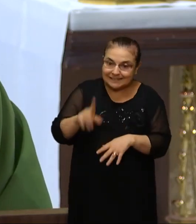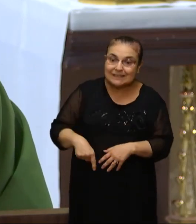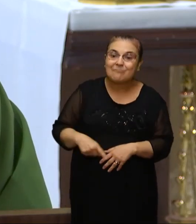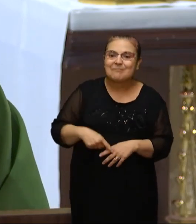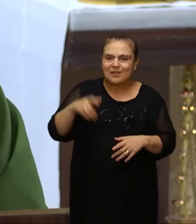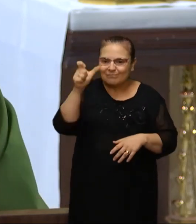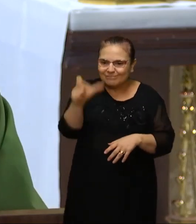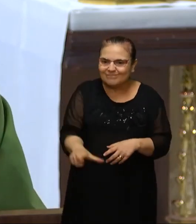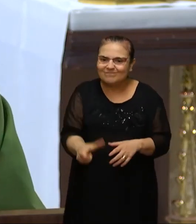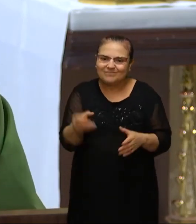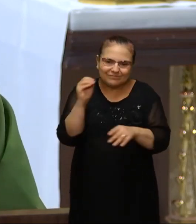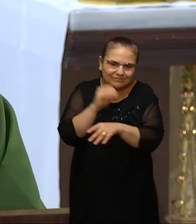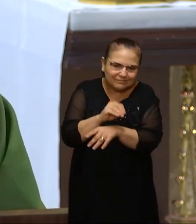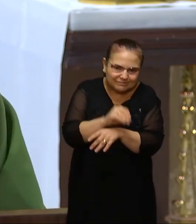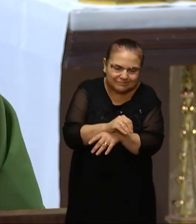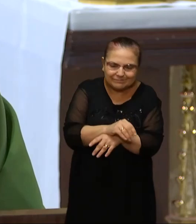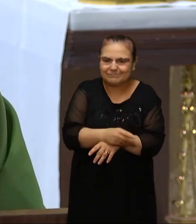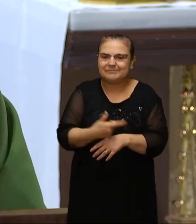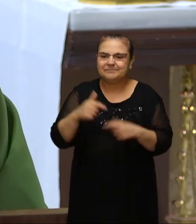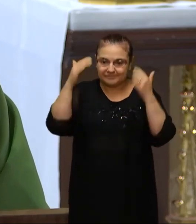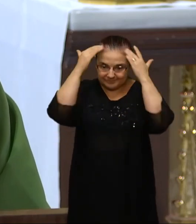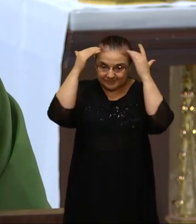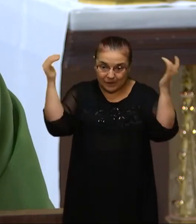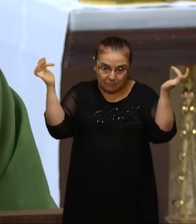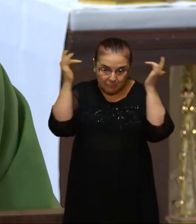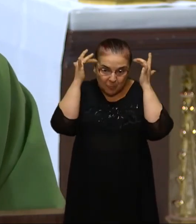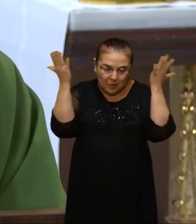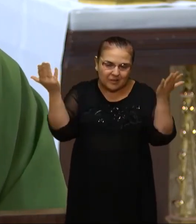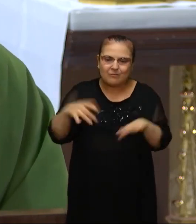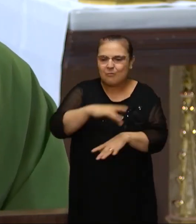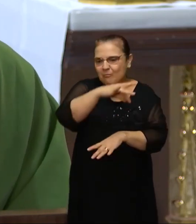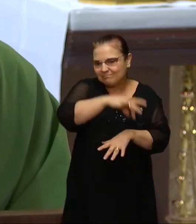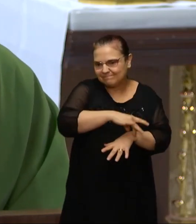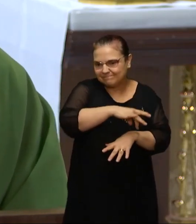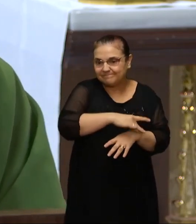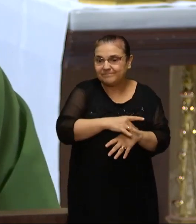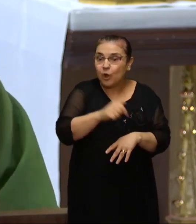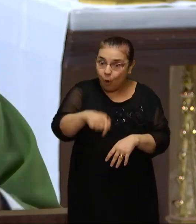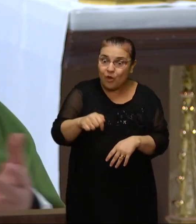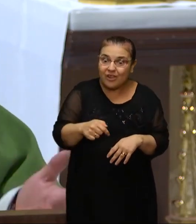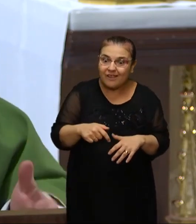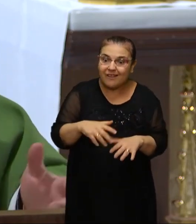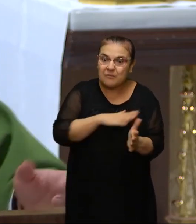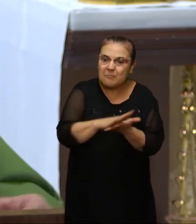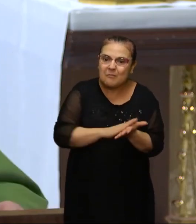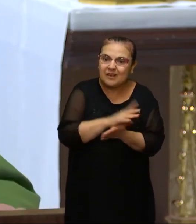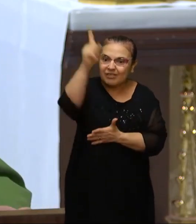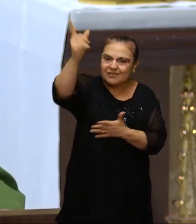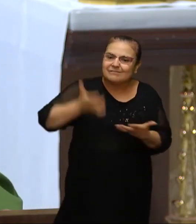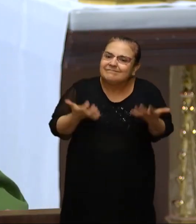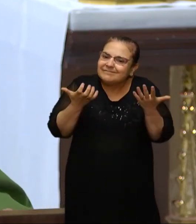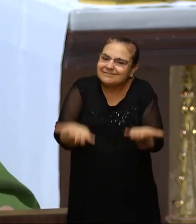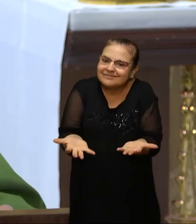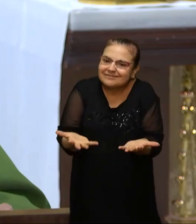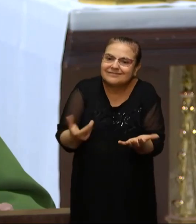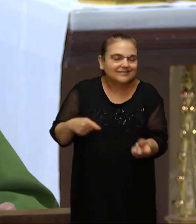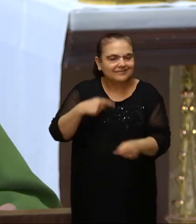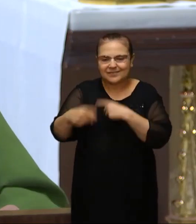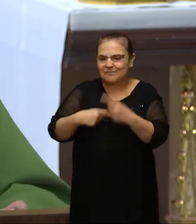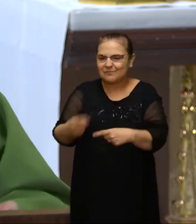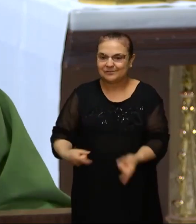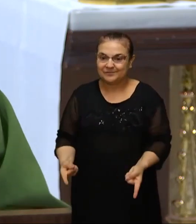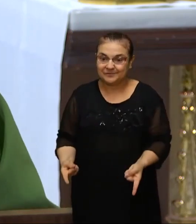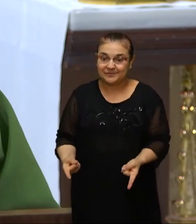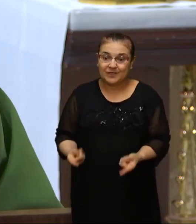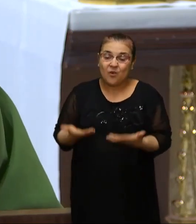cuida el personal sanitario hoy nos ofrece la palabra de Dios Como cada día un regalo para que podamos